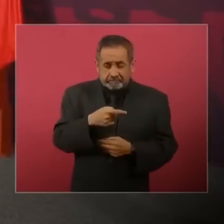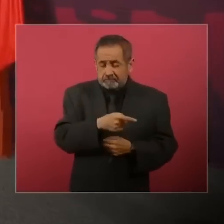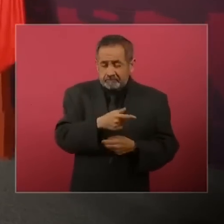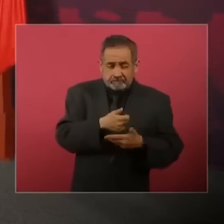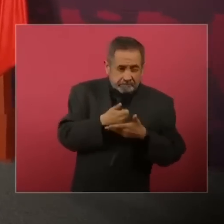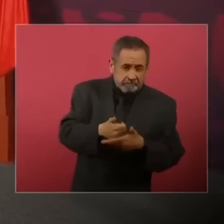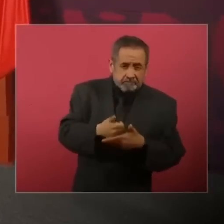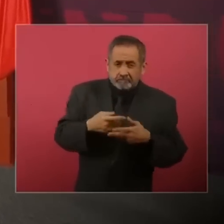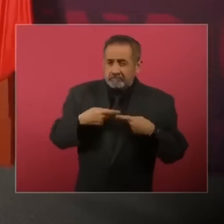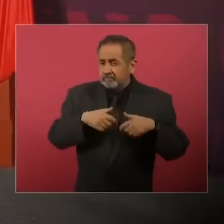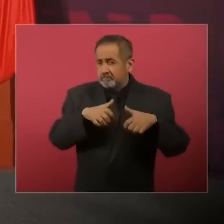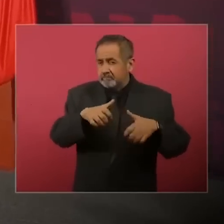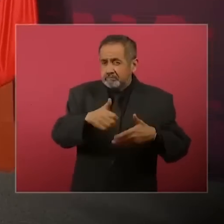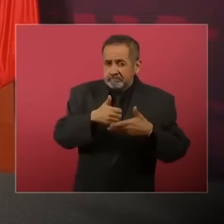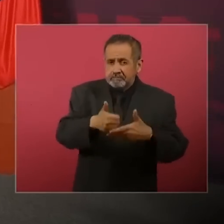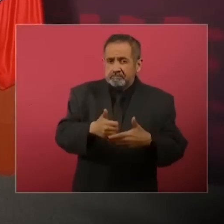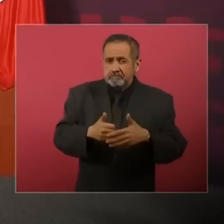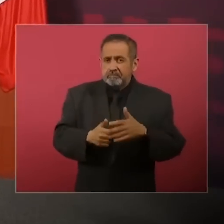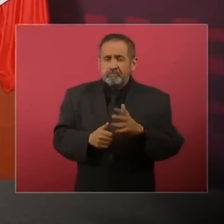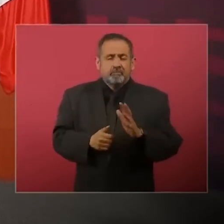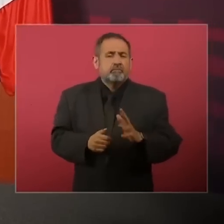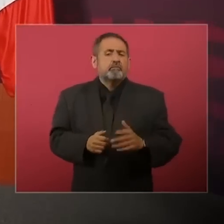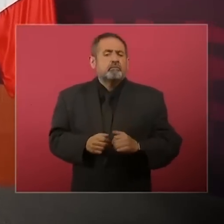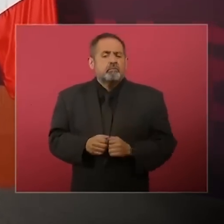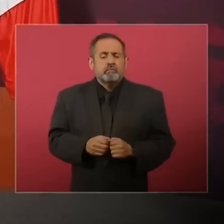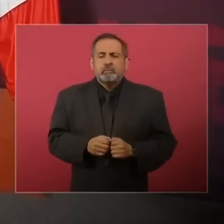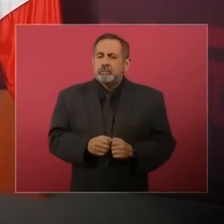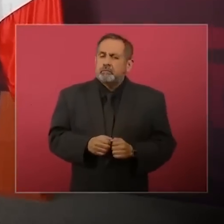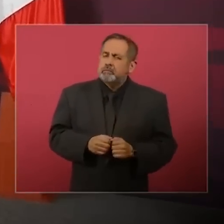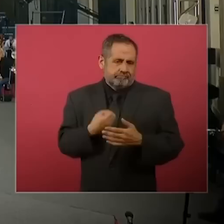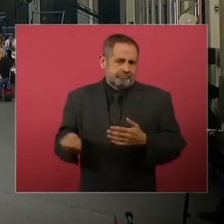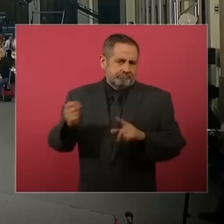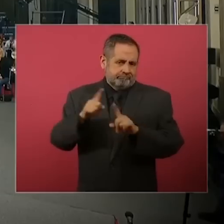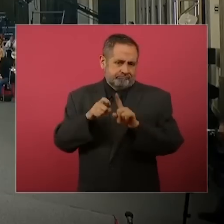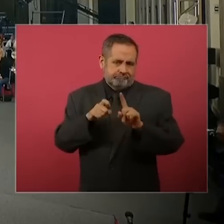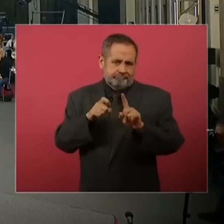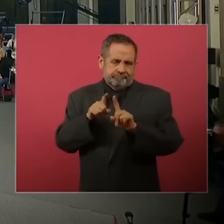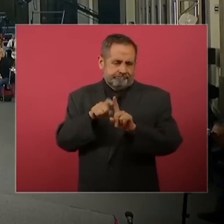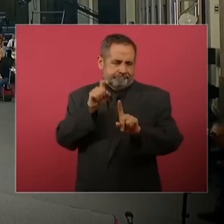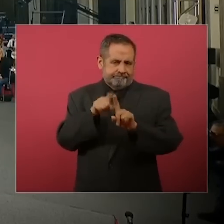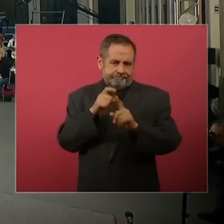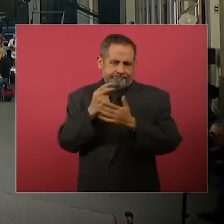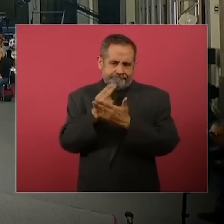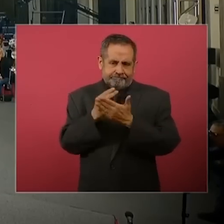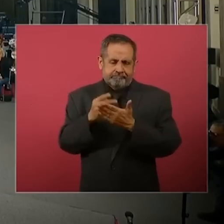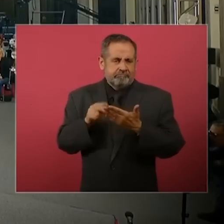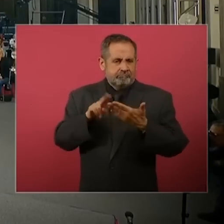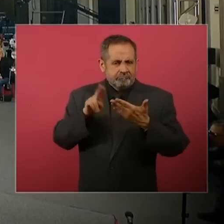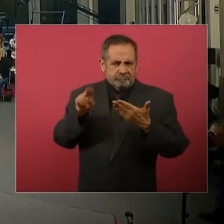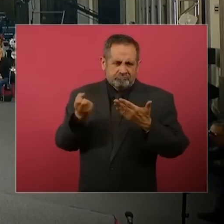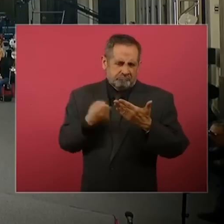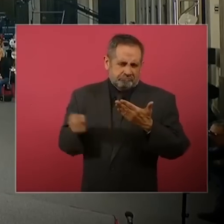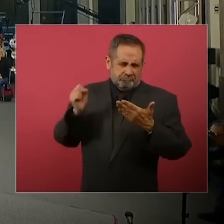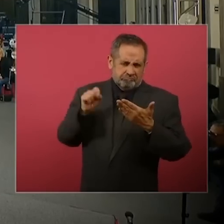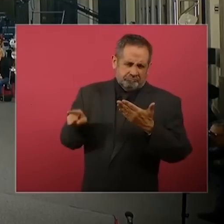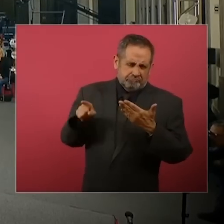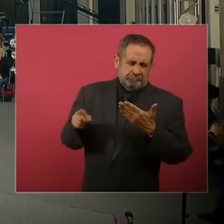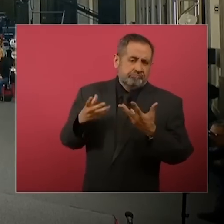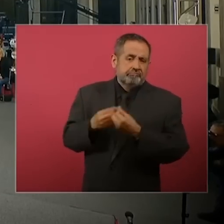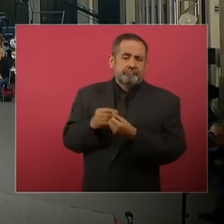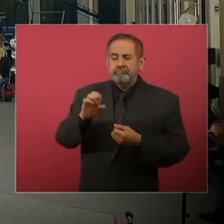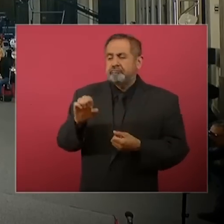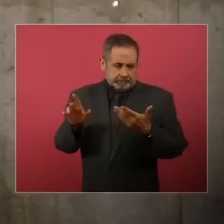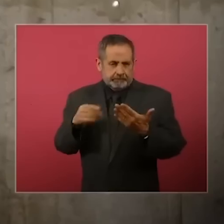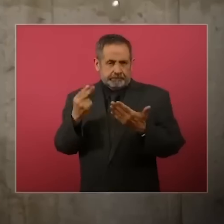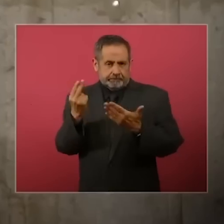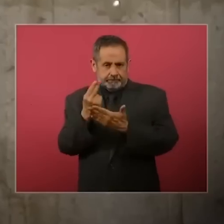presidente López Obrador fue en favor de Ebrard. Dijo que lo defendería, pero como el mismo inquilino de Palacio Nacional recuerda